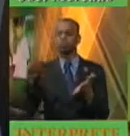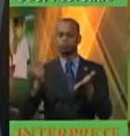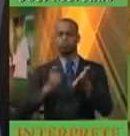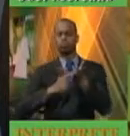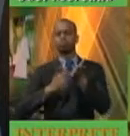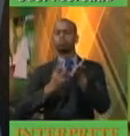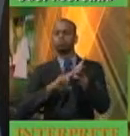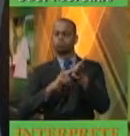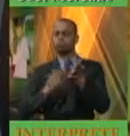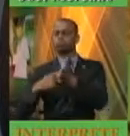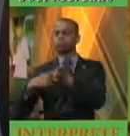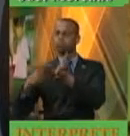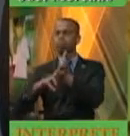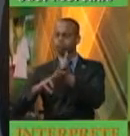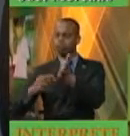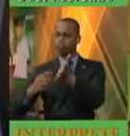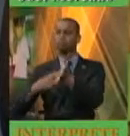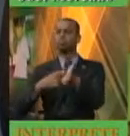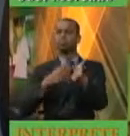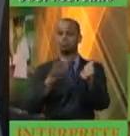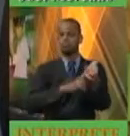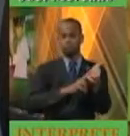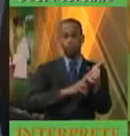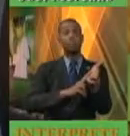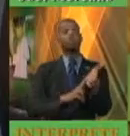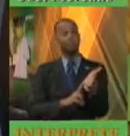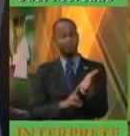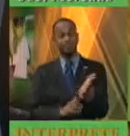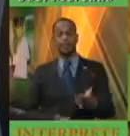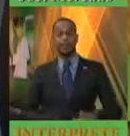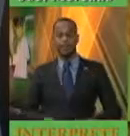aspirantes a cargo electivo. También